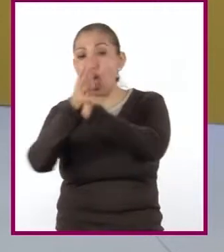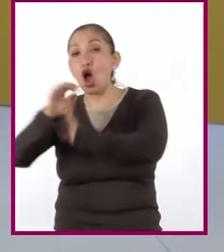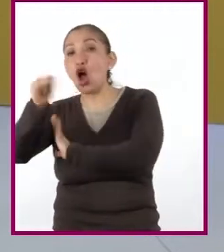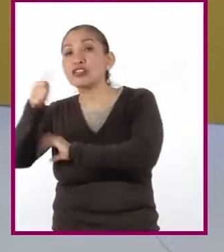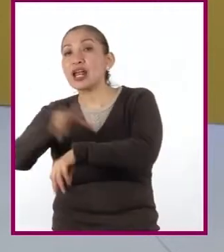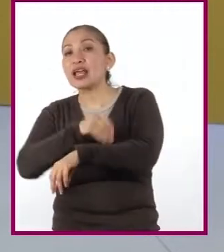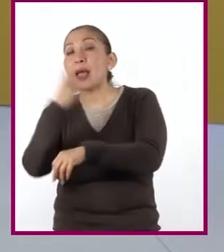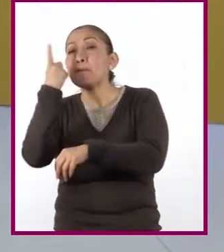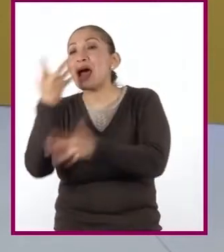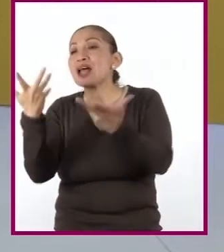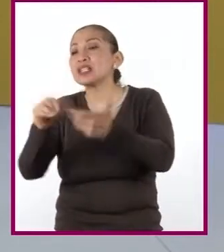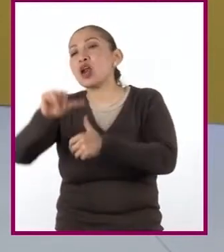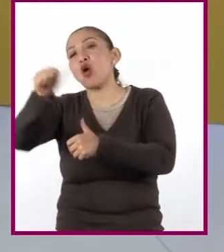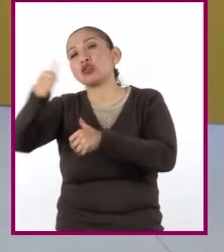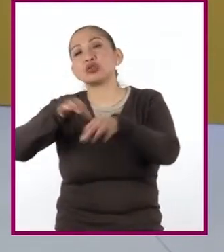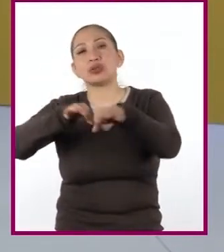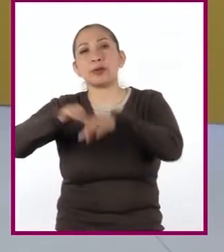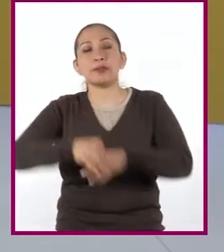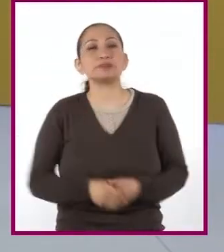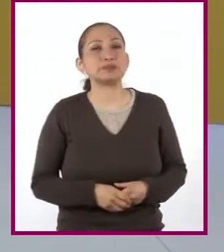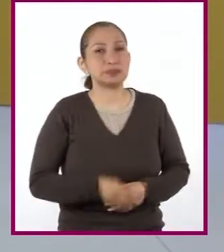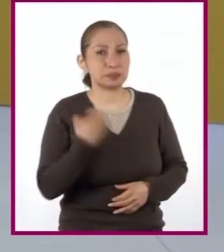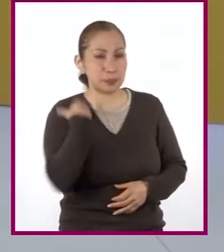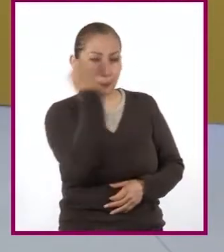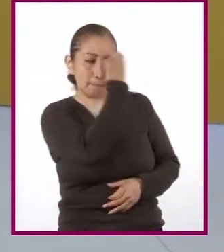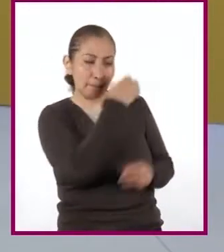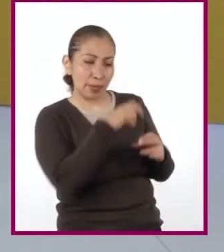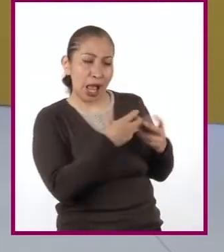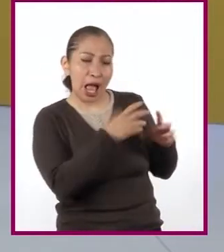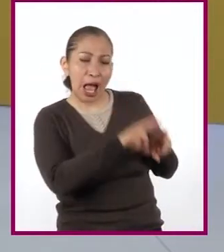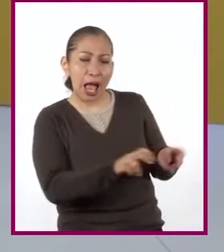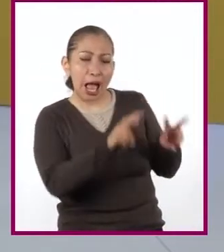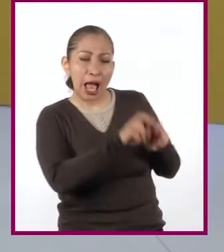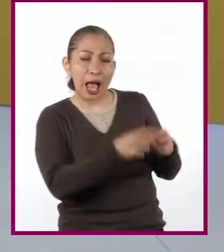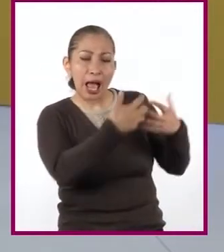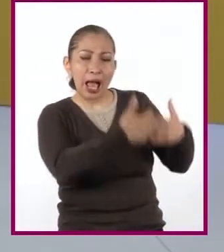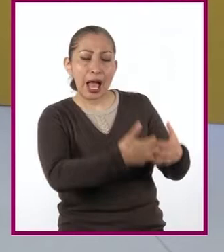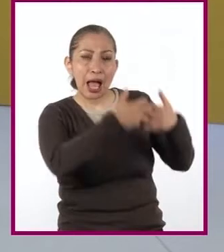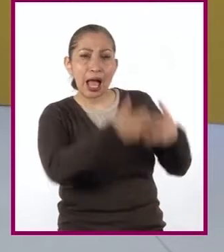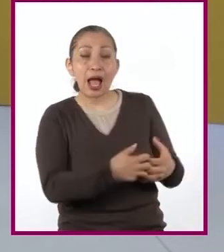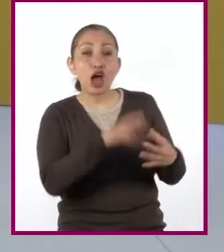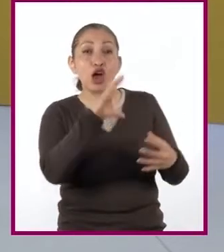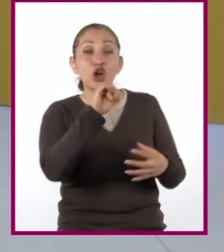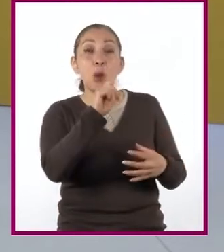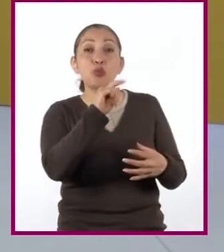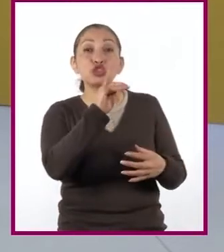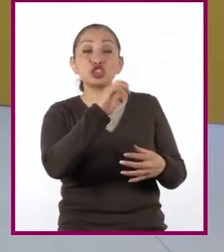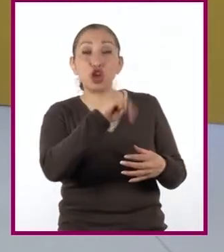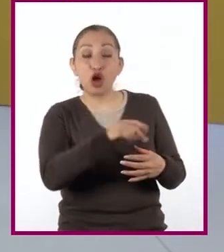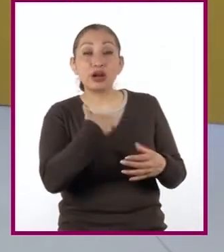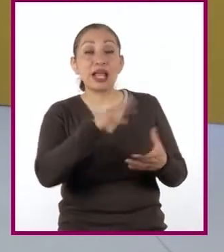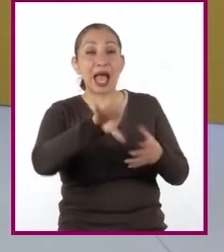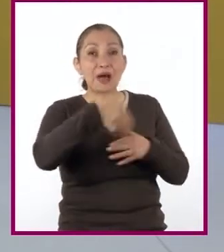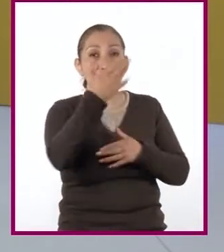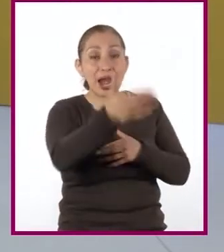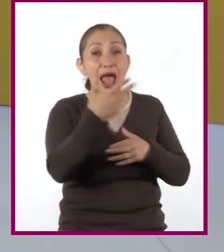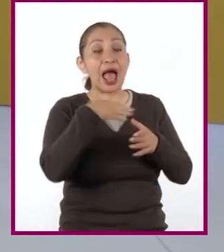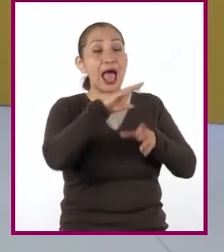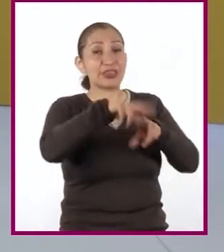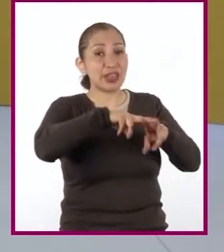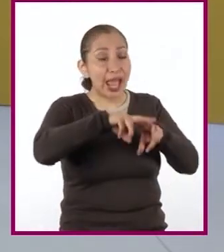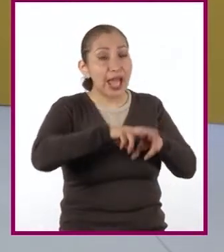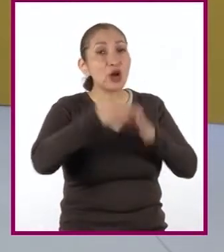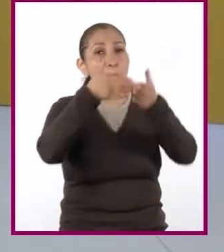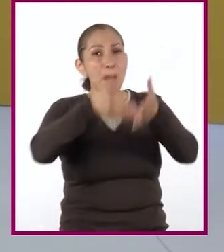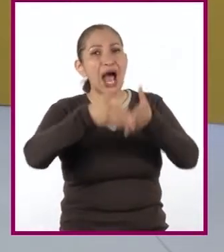poder realizar un trabajo. Analizamos las máquinas de combustión externa, como el tren o los barcos de vapor,